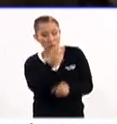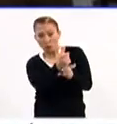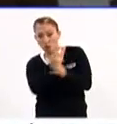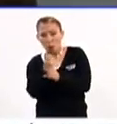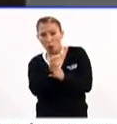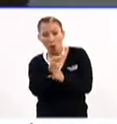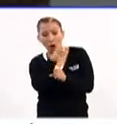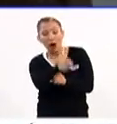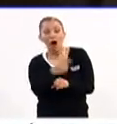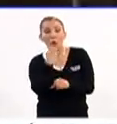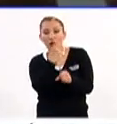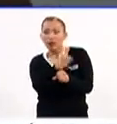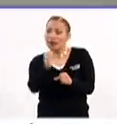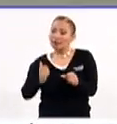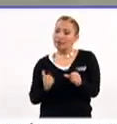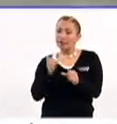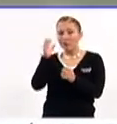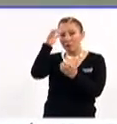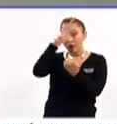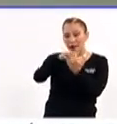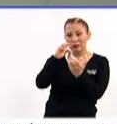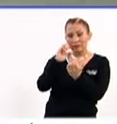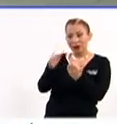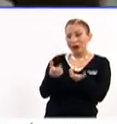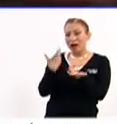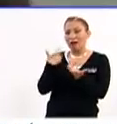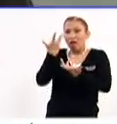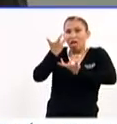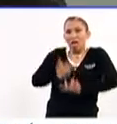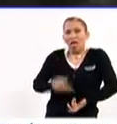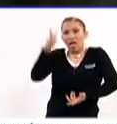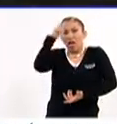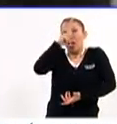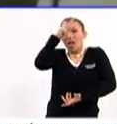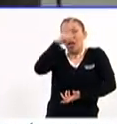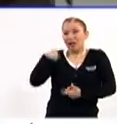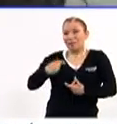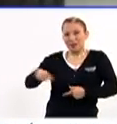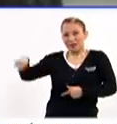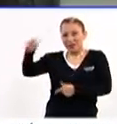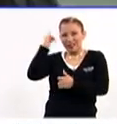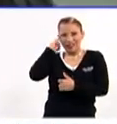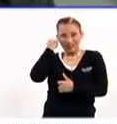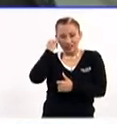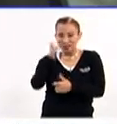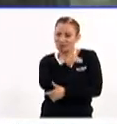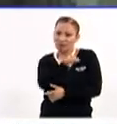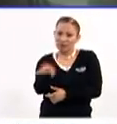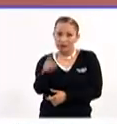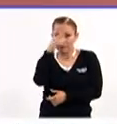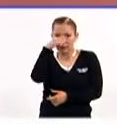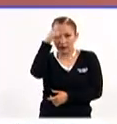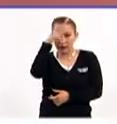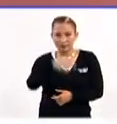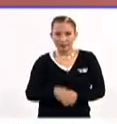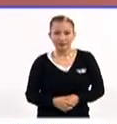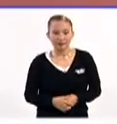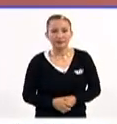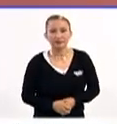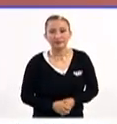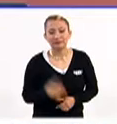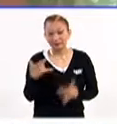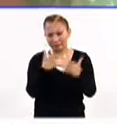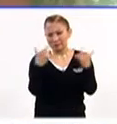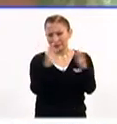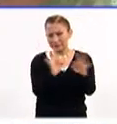pólvora, oportunidad que aprovechó Cortés para abrumar psicológicamente a sus adversarios y poder vencerlos. Entre los